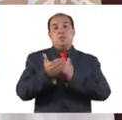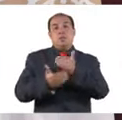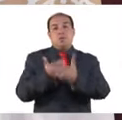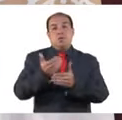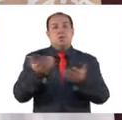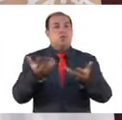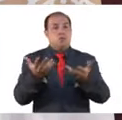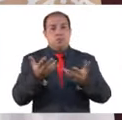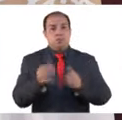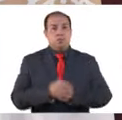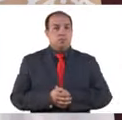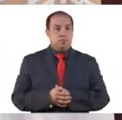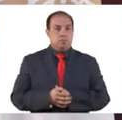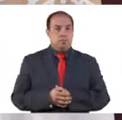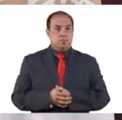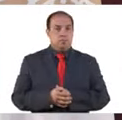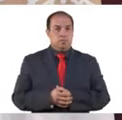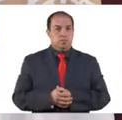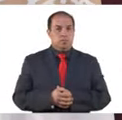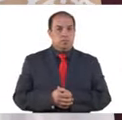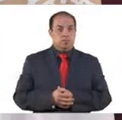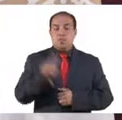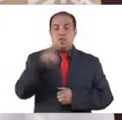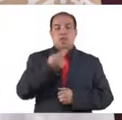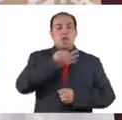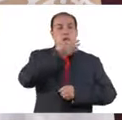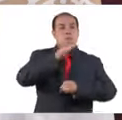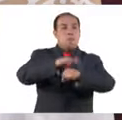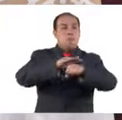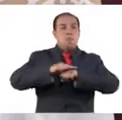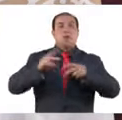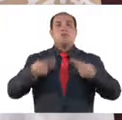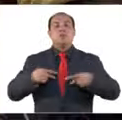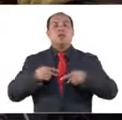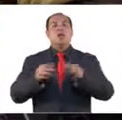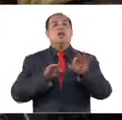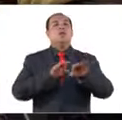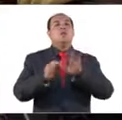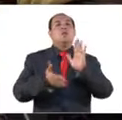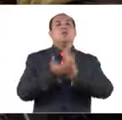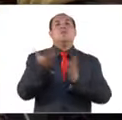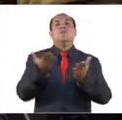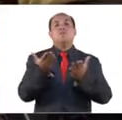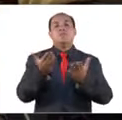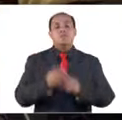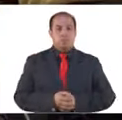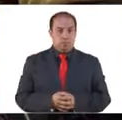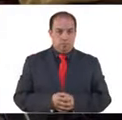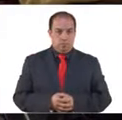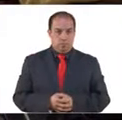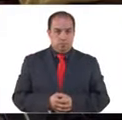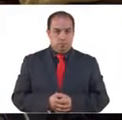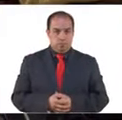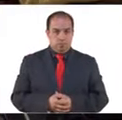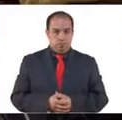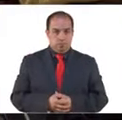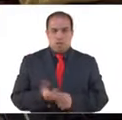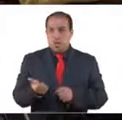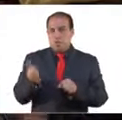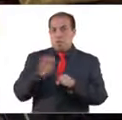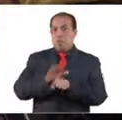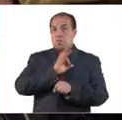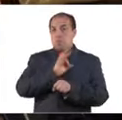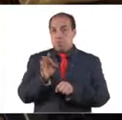con… La verdad sí se necesita como informar a la gente sobre cuáles son los trabajos que se van a hacer. En este caso, la administración podría